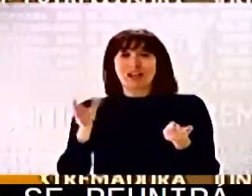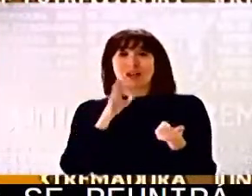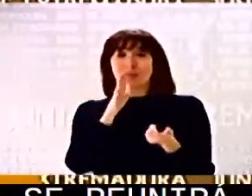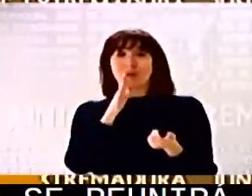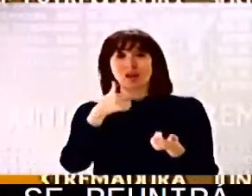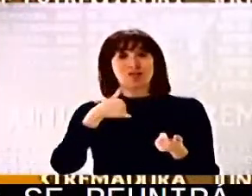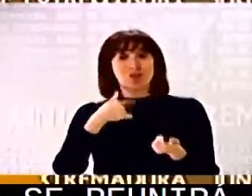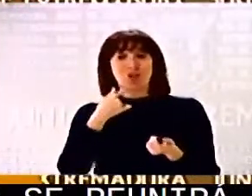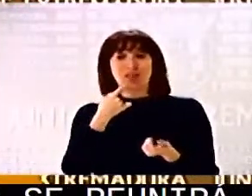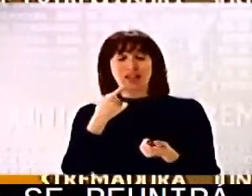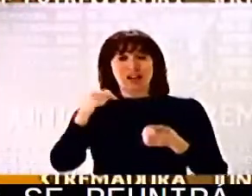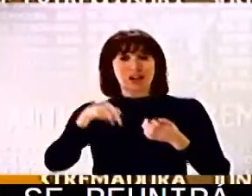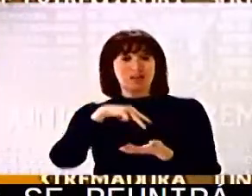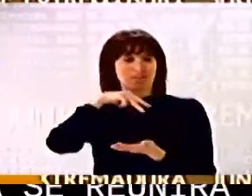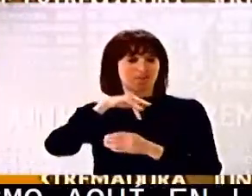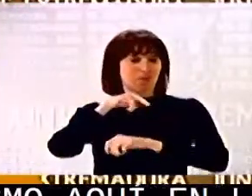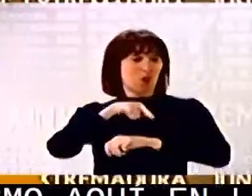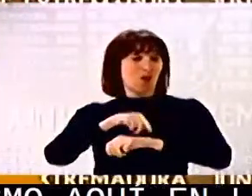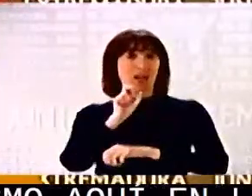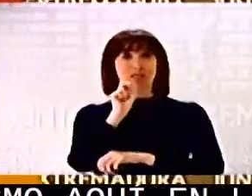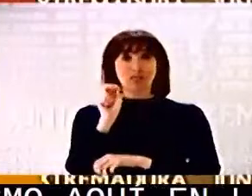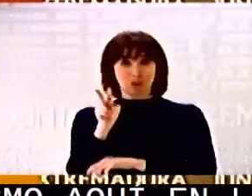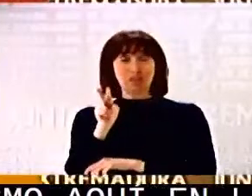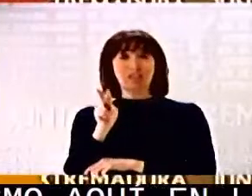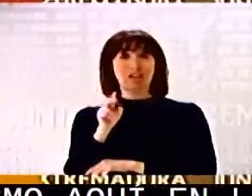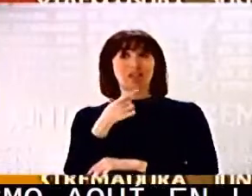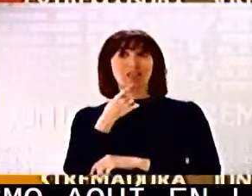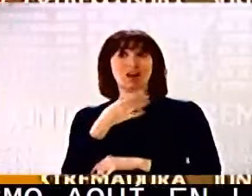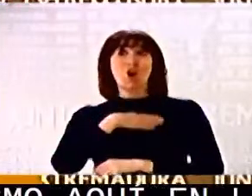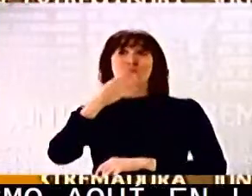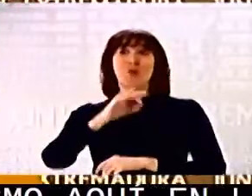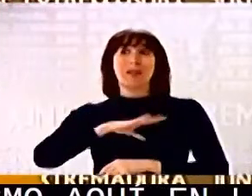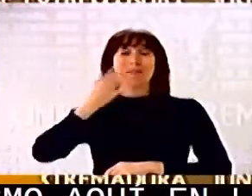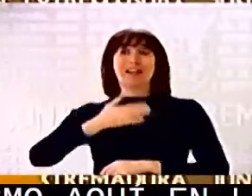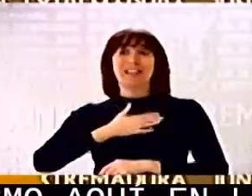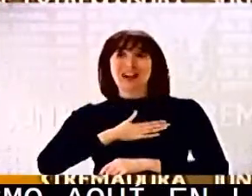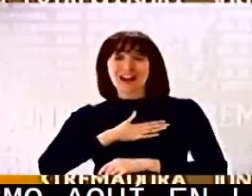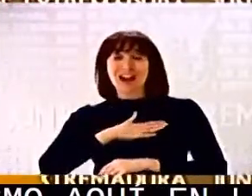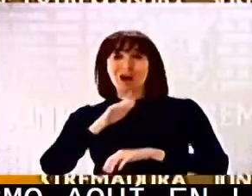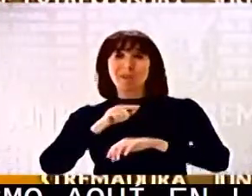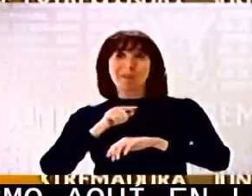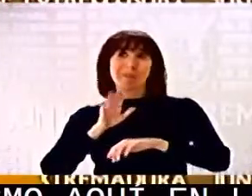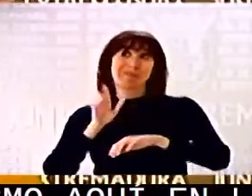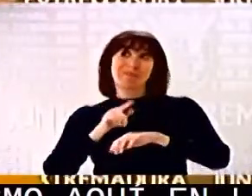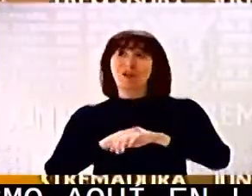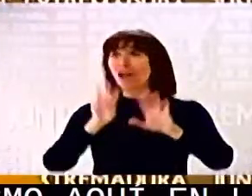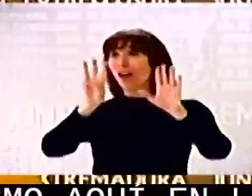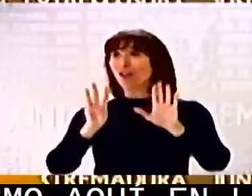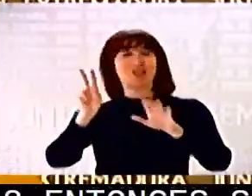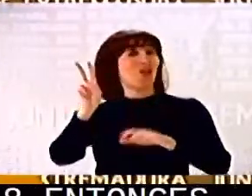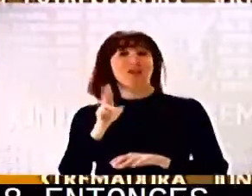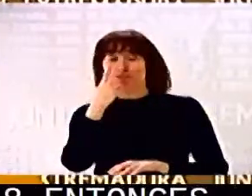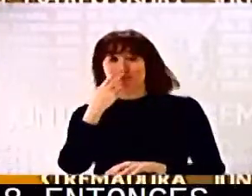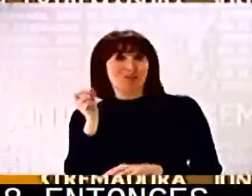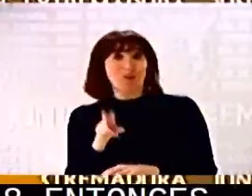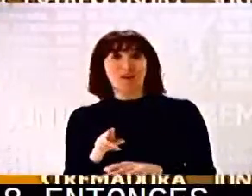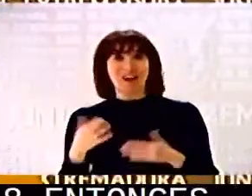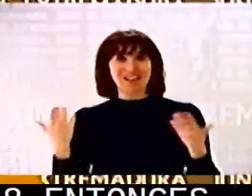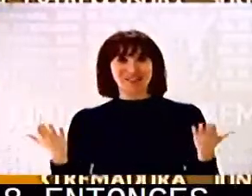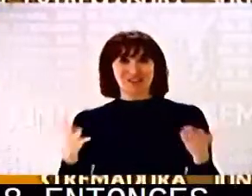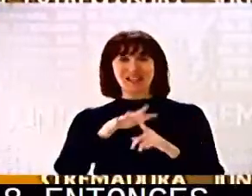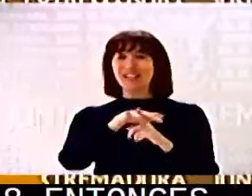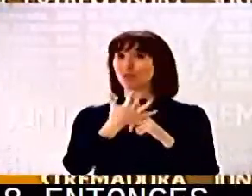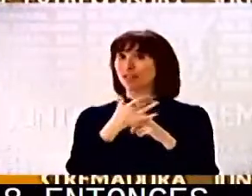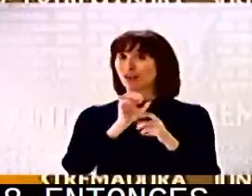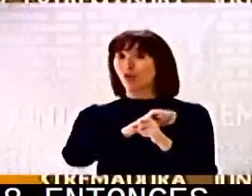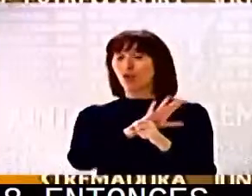las 12 de la mañana, a lo mejor ya no vale mañana a las 8 de la mañana. Entonces, situación COVID, información por